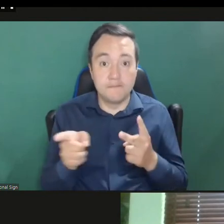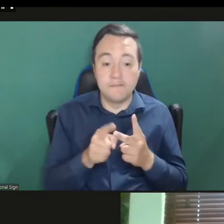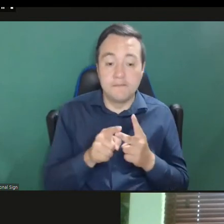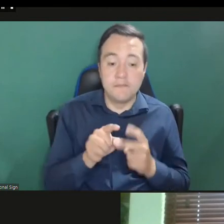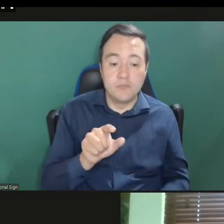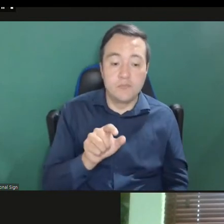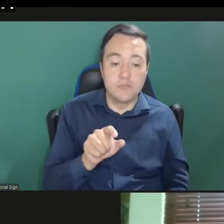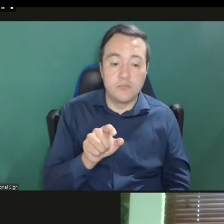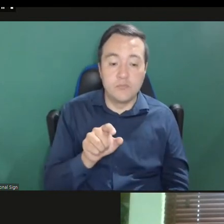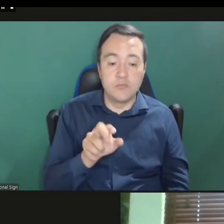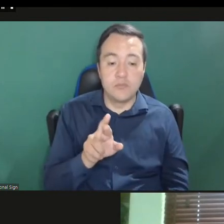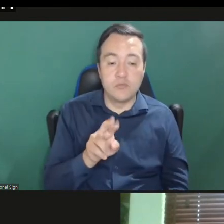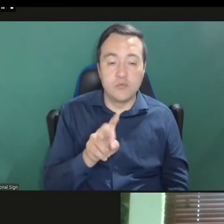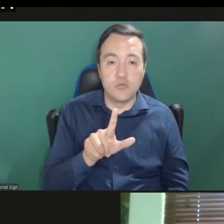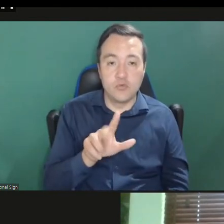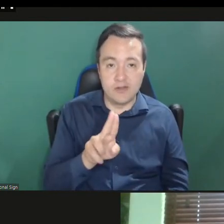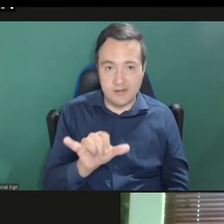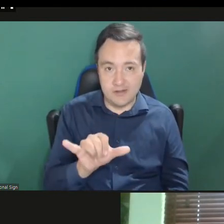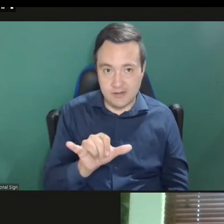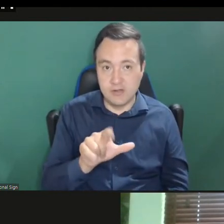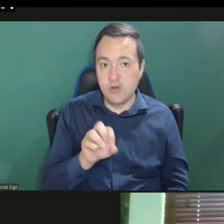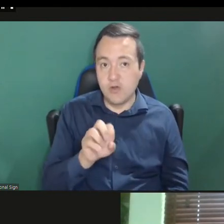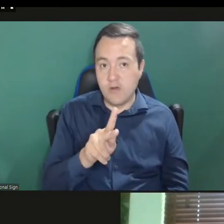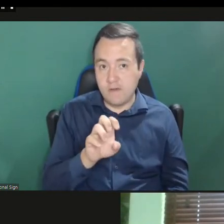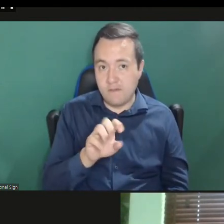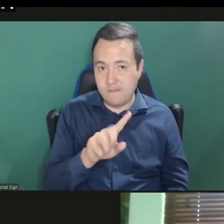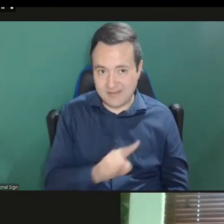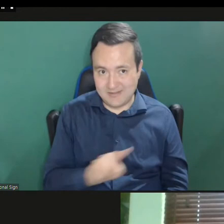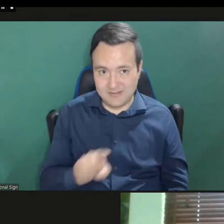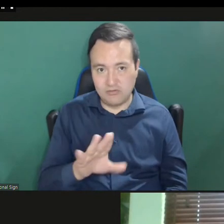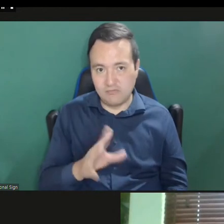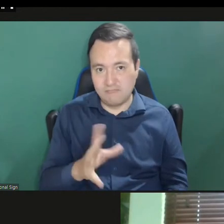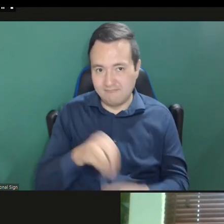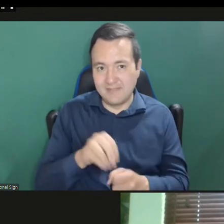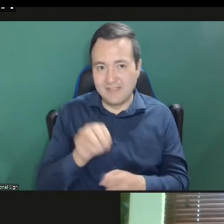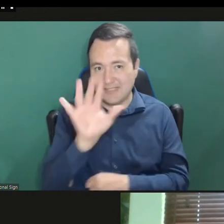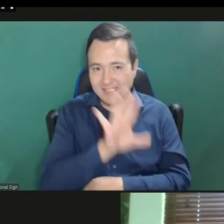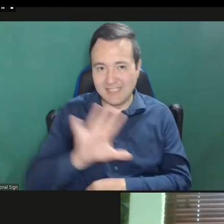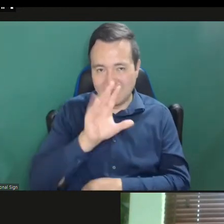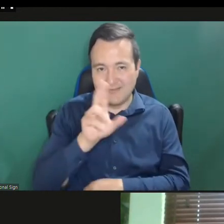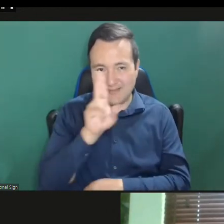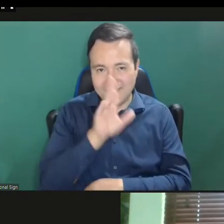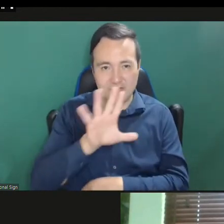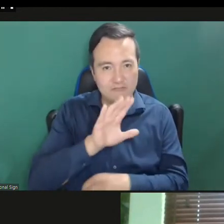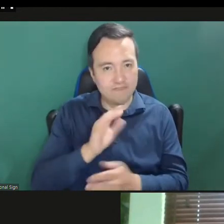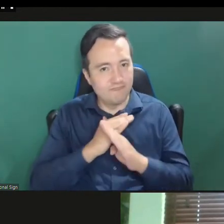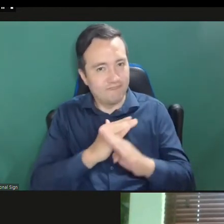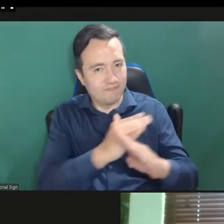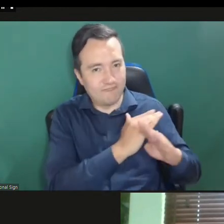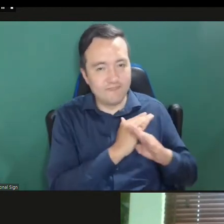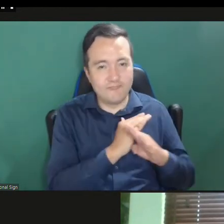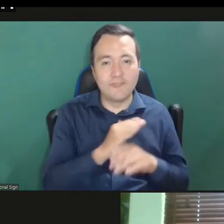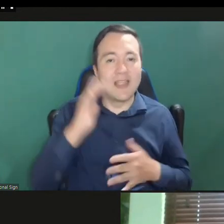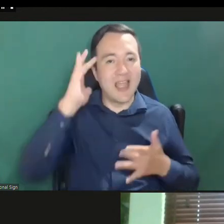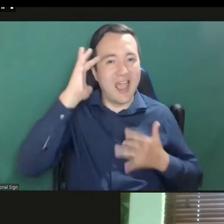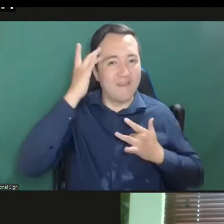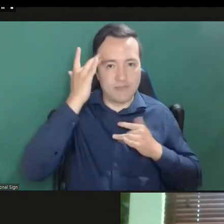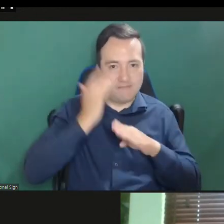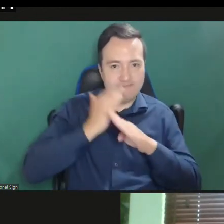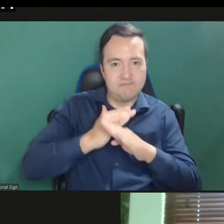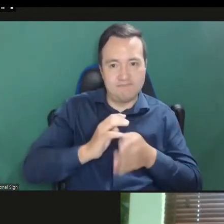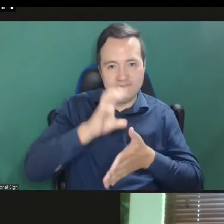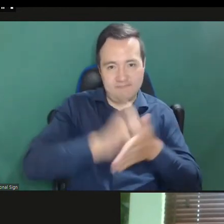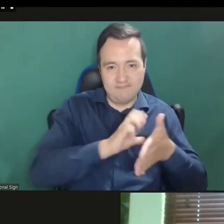tomar la palabra el del centro nacional para la prevención de enfermedades contra las enfermedades en mexico